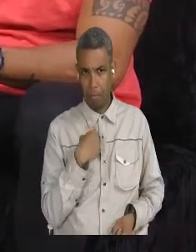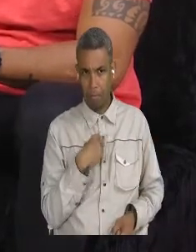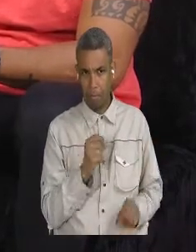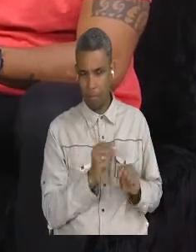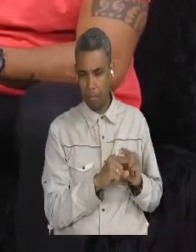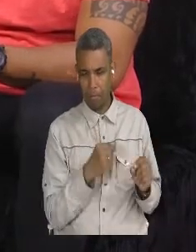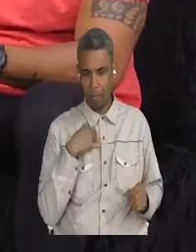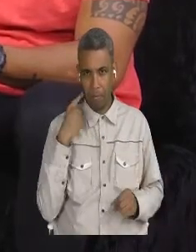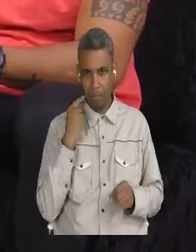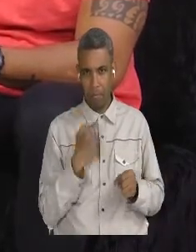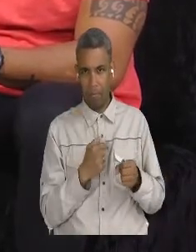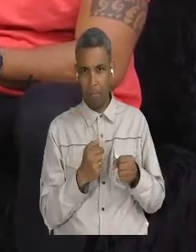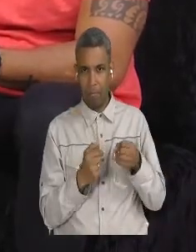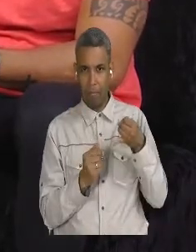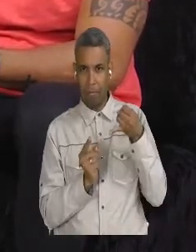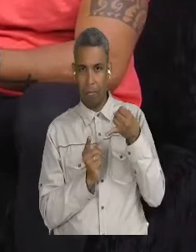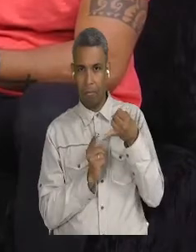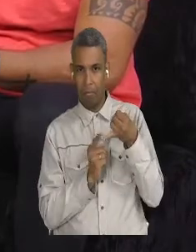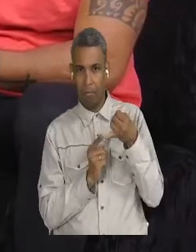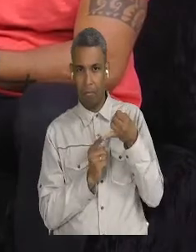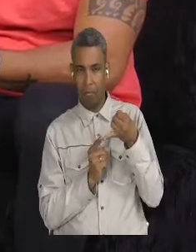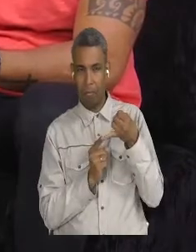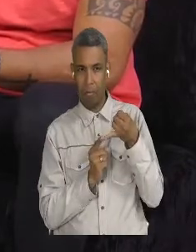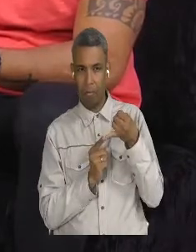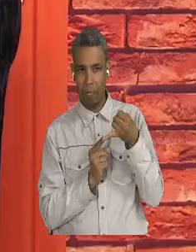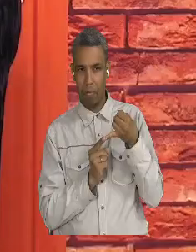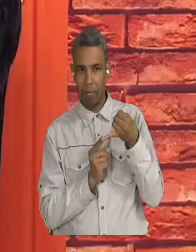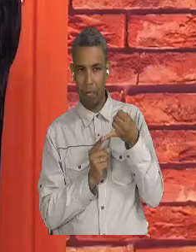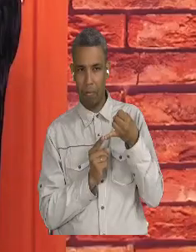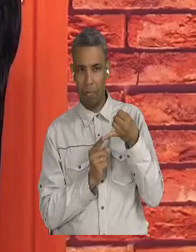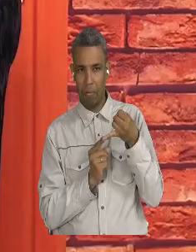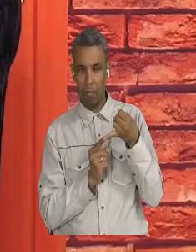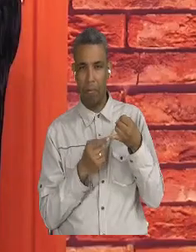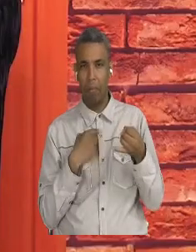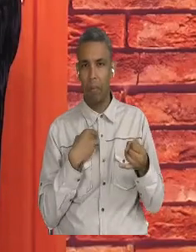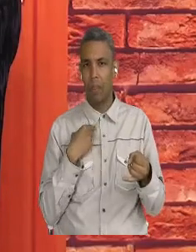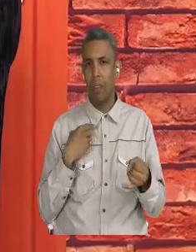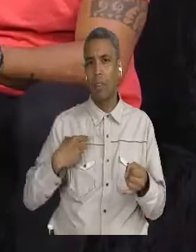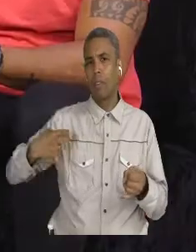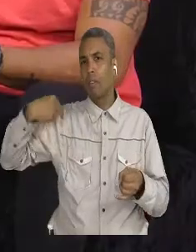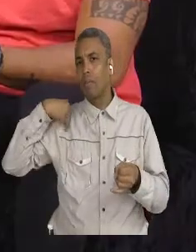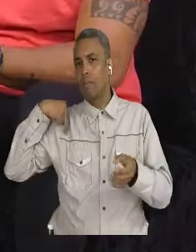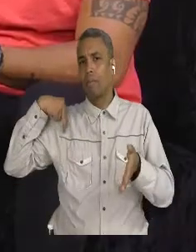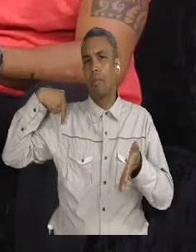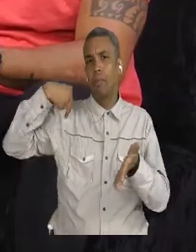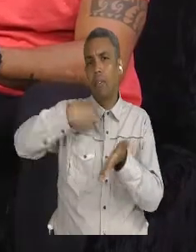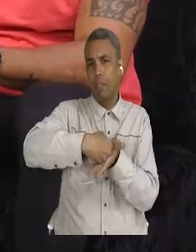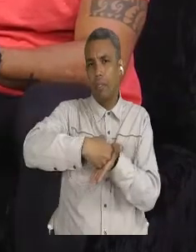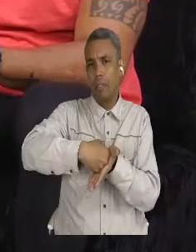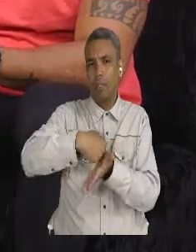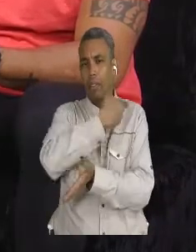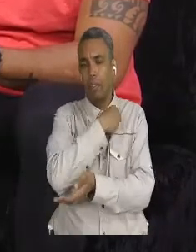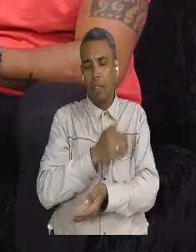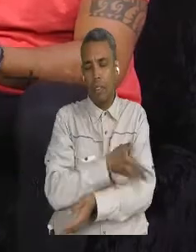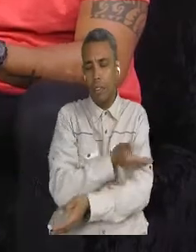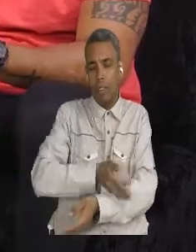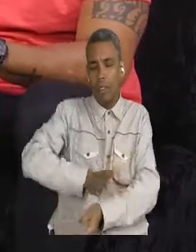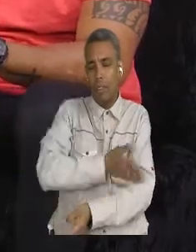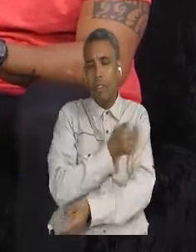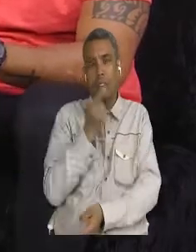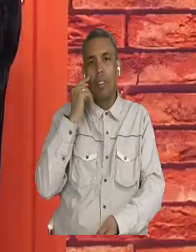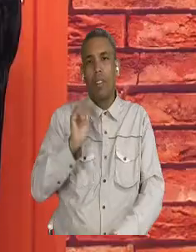la primera pregunta dice: autor de la canción que tiene la siguiente frase: te quise con el alma, bien sabes que amarte más no